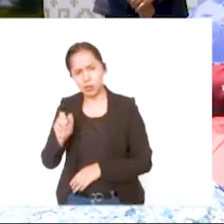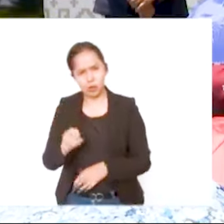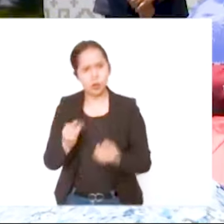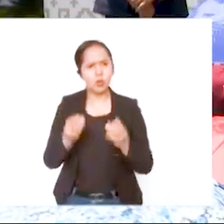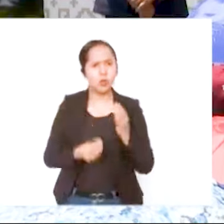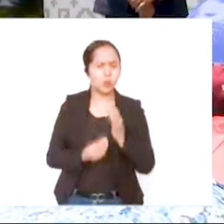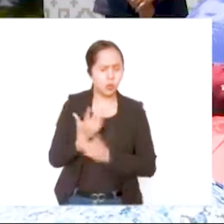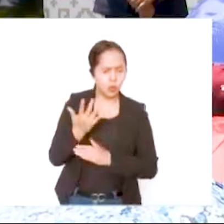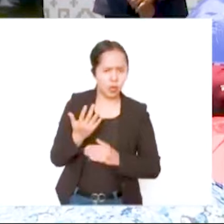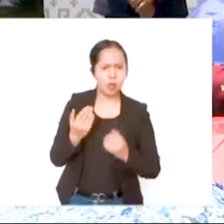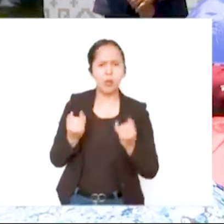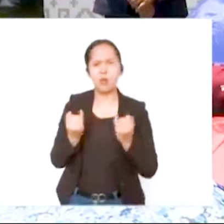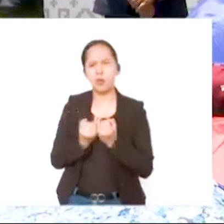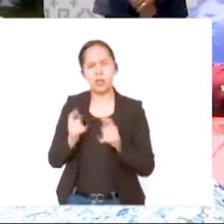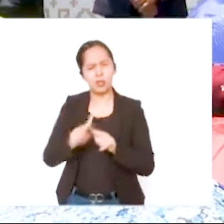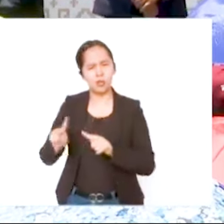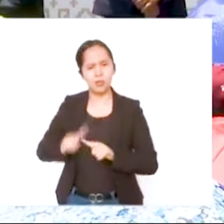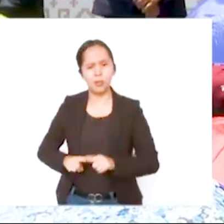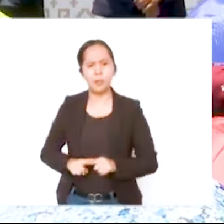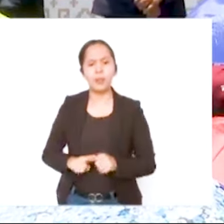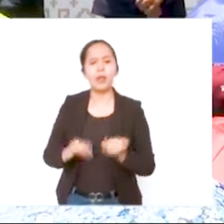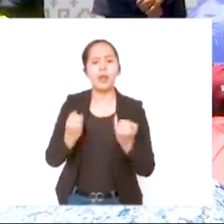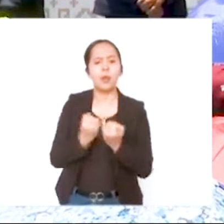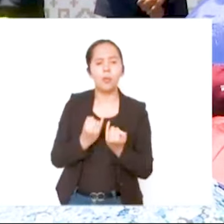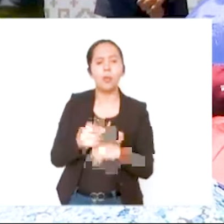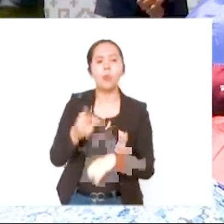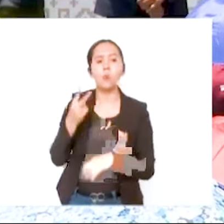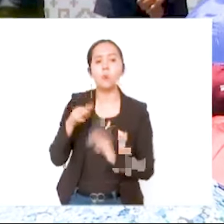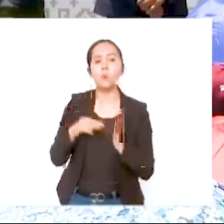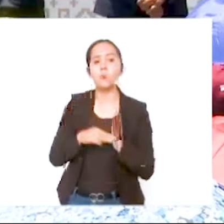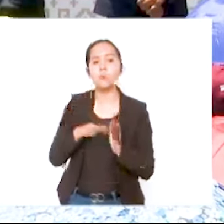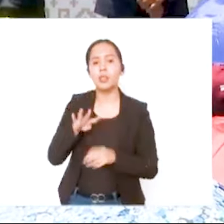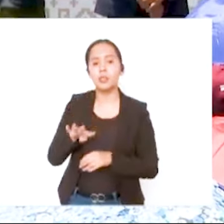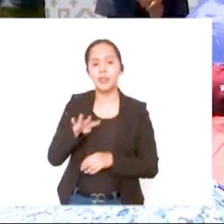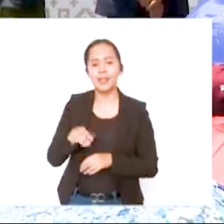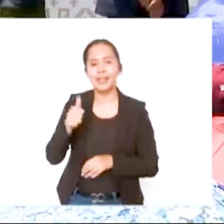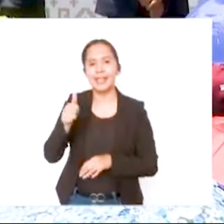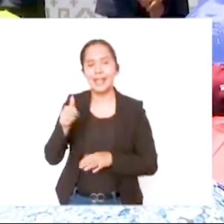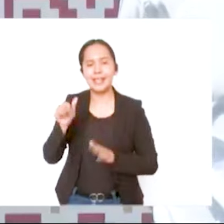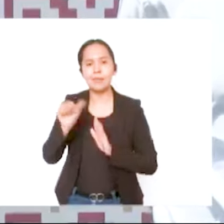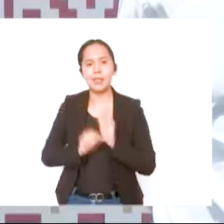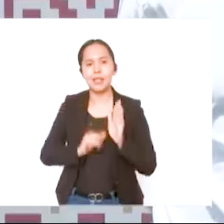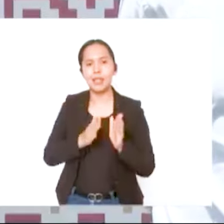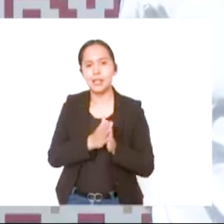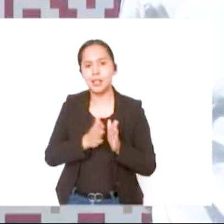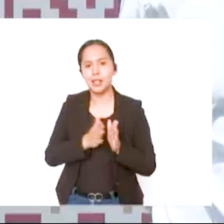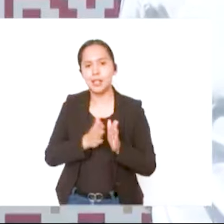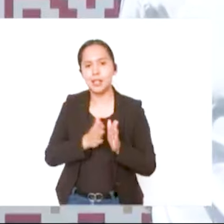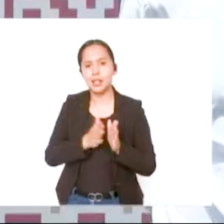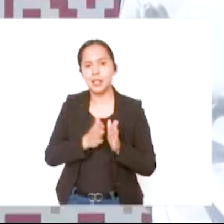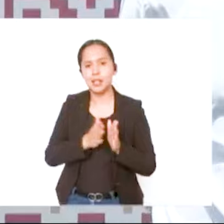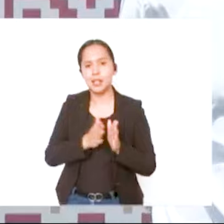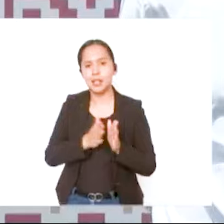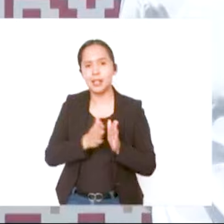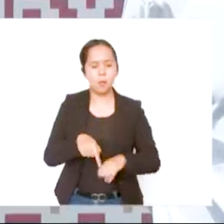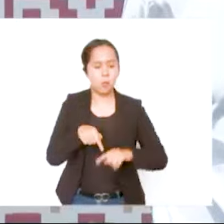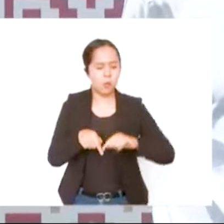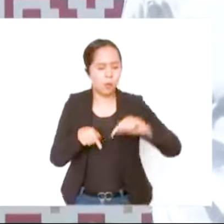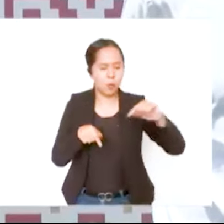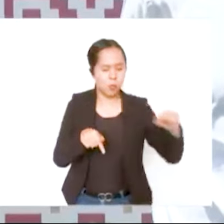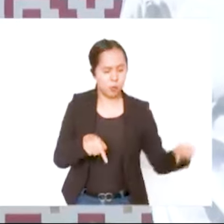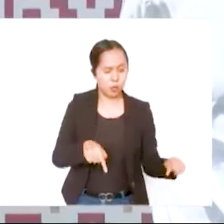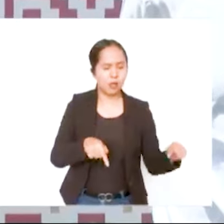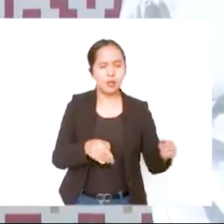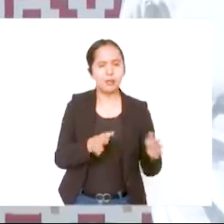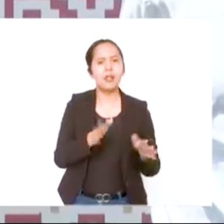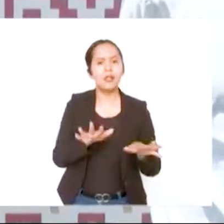nuevos. Y los segundos 6 meses de 2019 se cambiaron las vías en la otra mitad del recorrido. ¿Esto